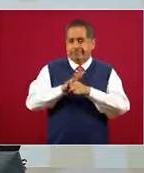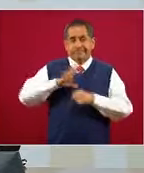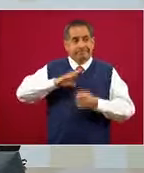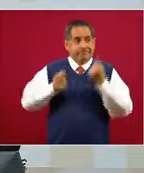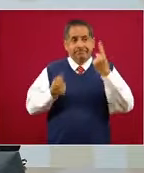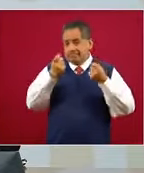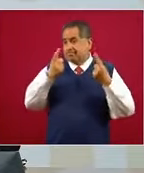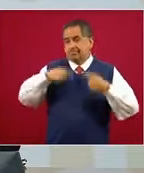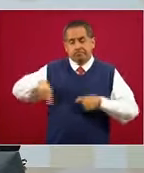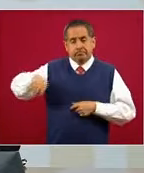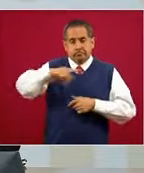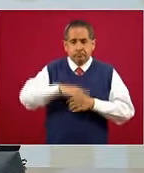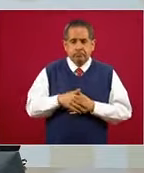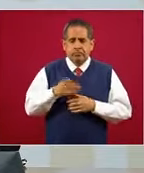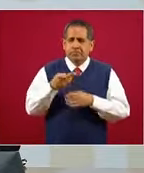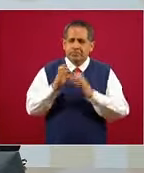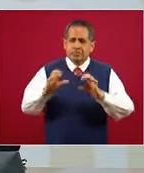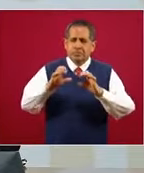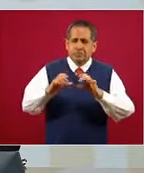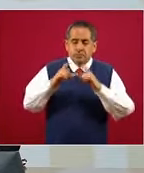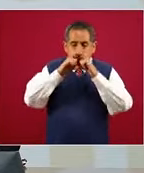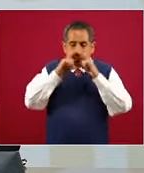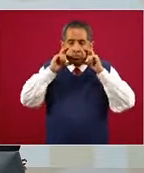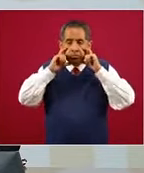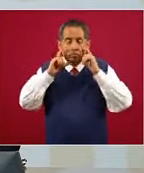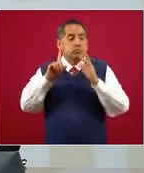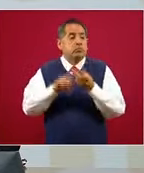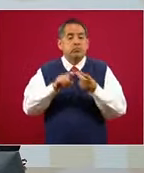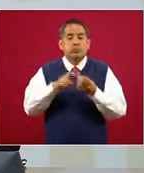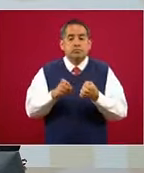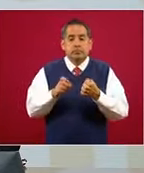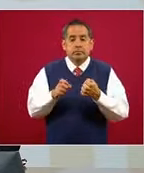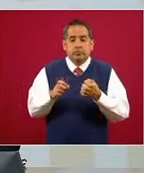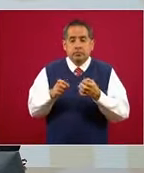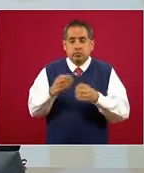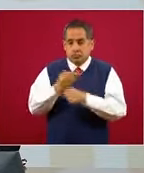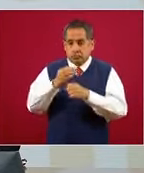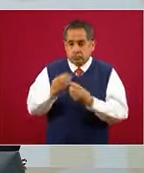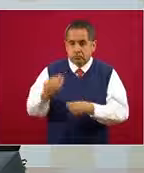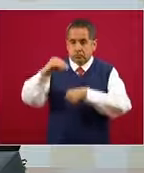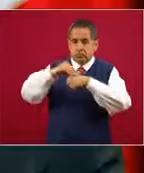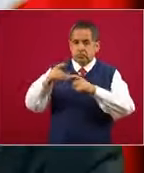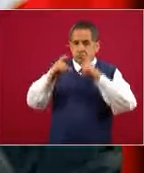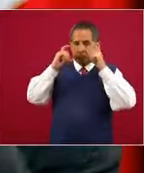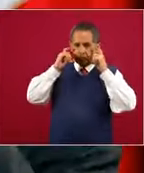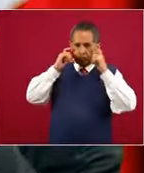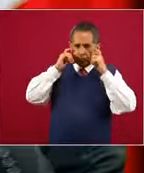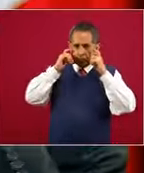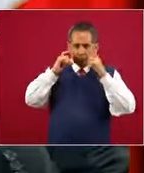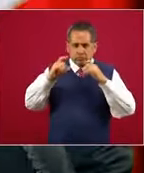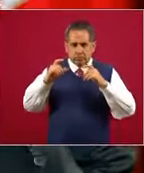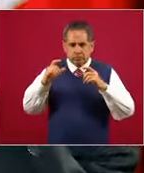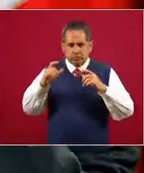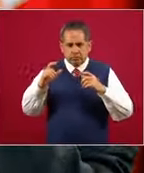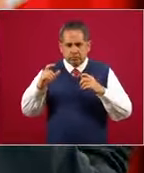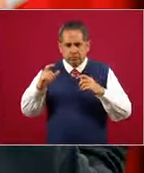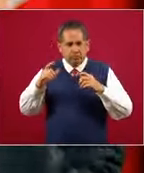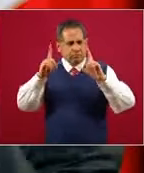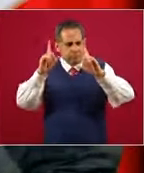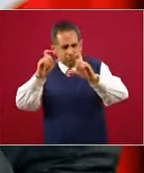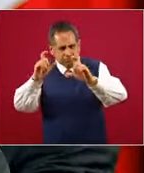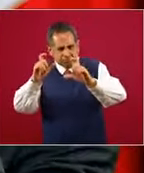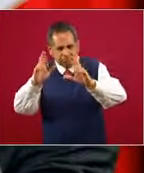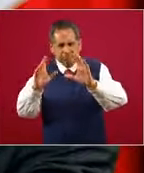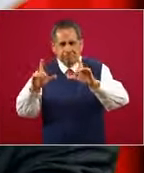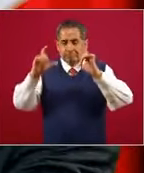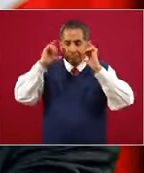usar el cubrebocas, particularmente en los espacios cerrados. No me lo voy a poner, o si me quieren tomar la foto que me lo pongo, con mucho